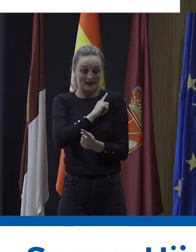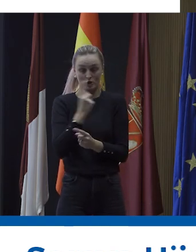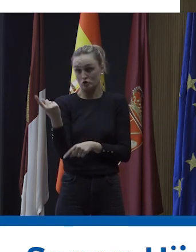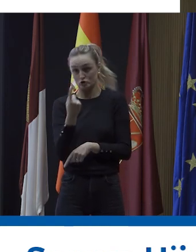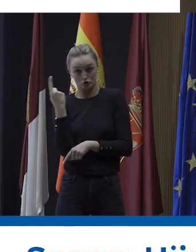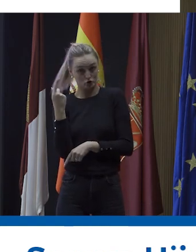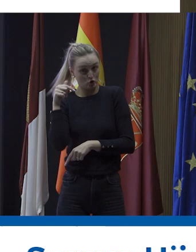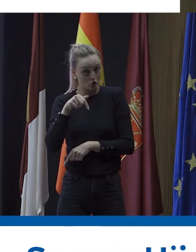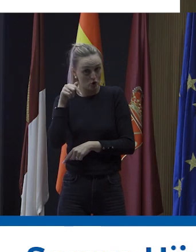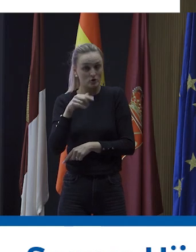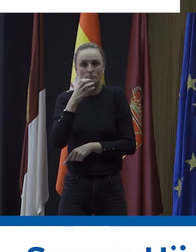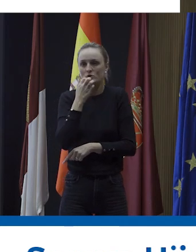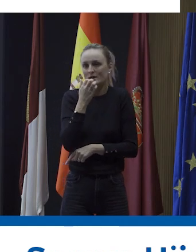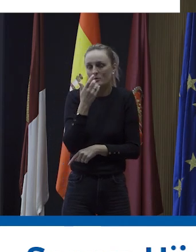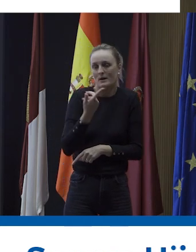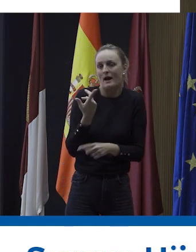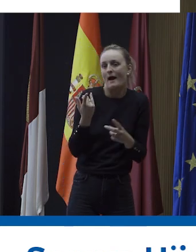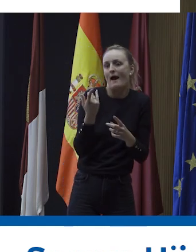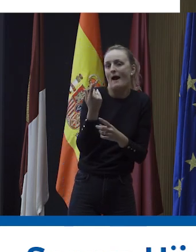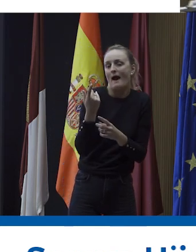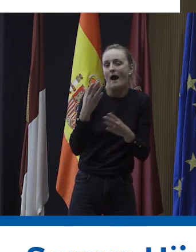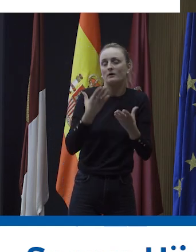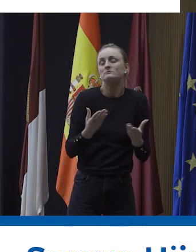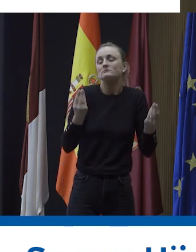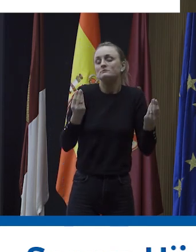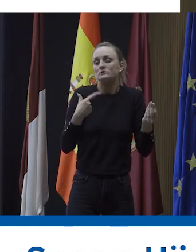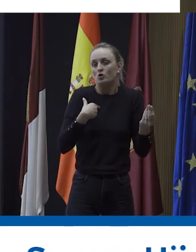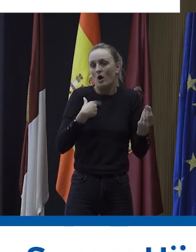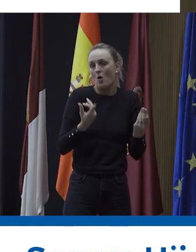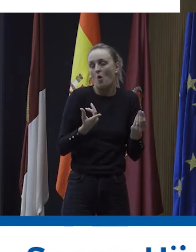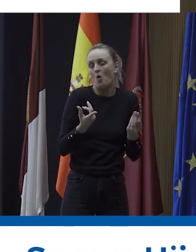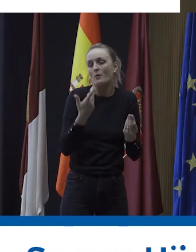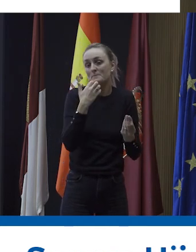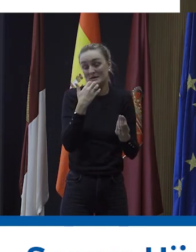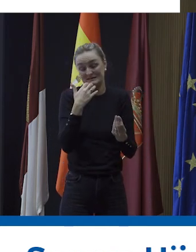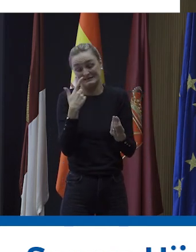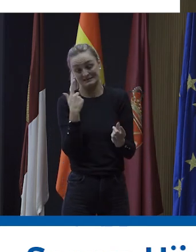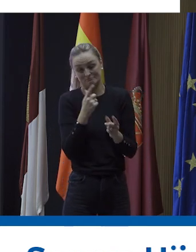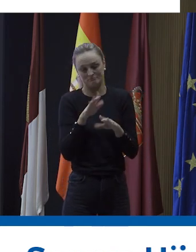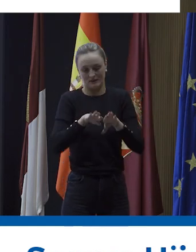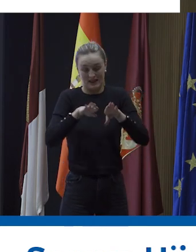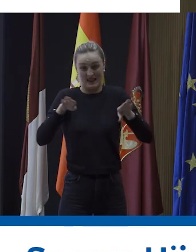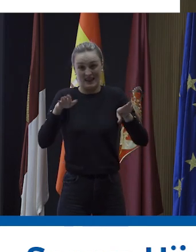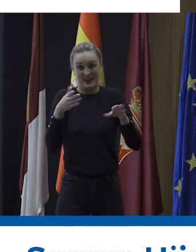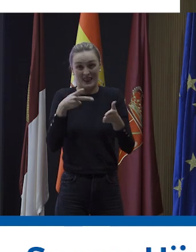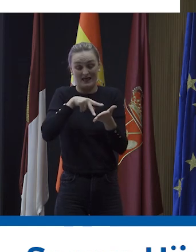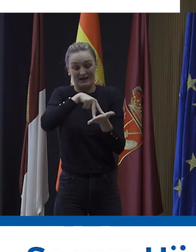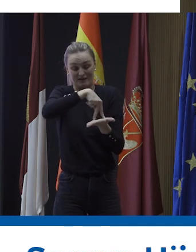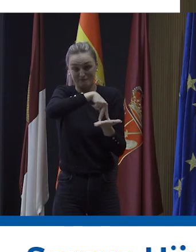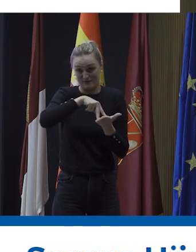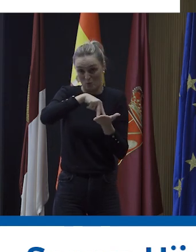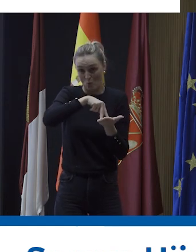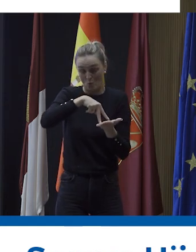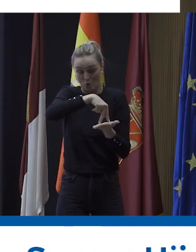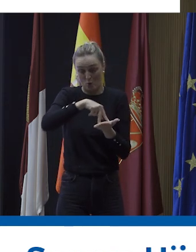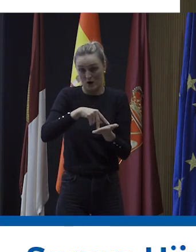claro, cuando vas a yoga o a pilates y además te manda a encontrar el suelo pélvico, bastante tiene uno con mantener la postura, ¿no?, que está